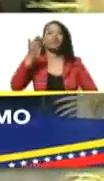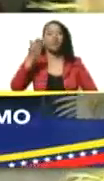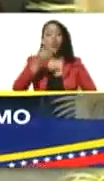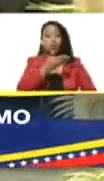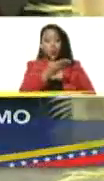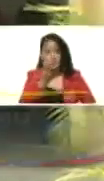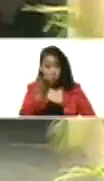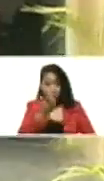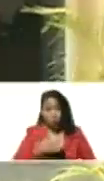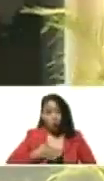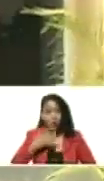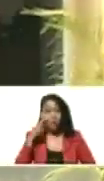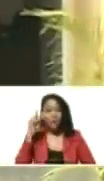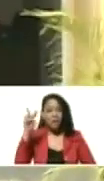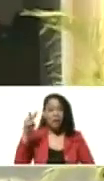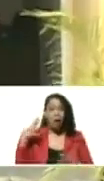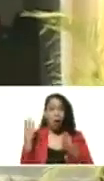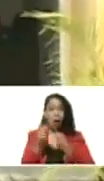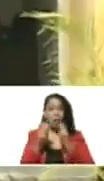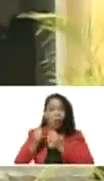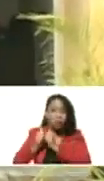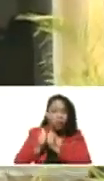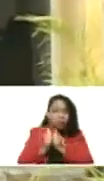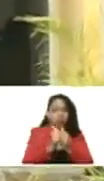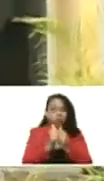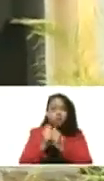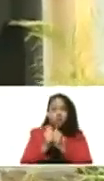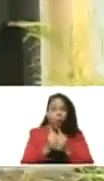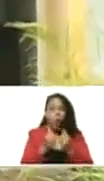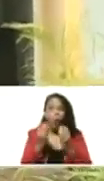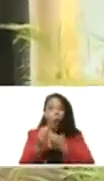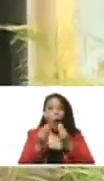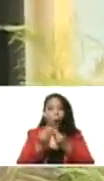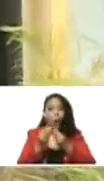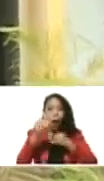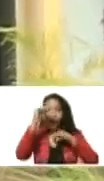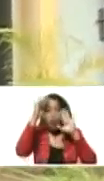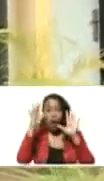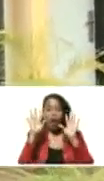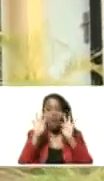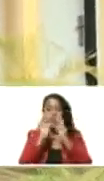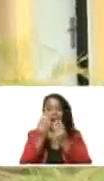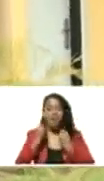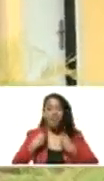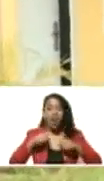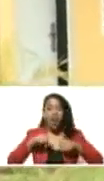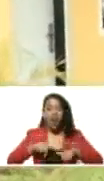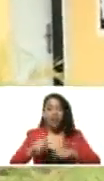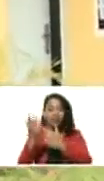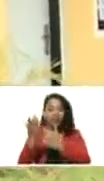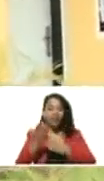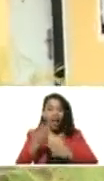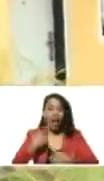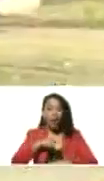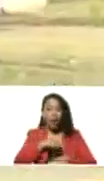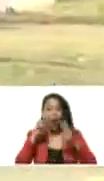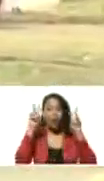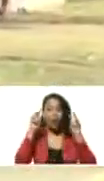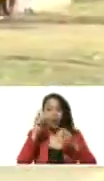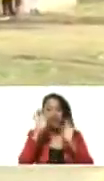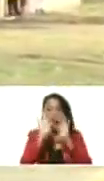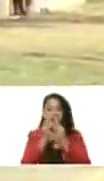las imágenes del acompañamiento, de la receptividad de las familias que viven aquí recibiendo a nuestras nuevas